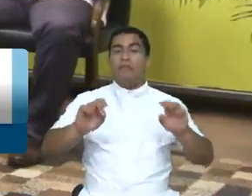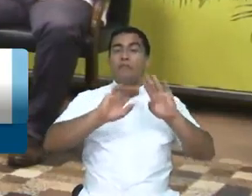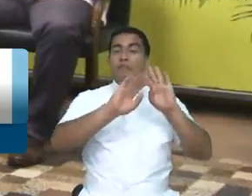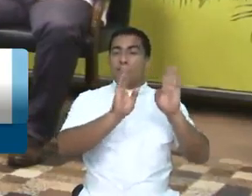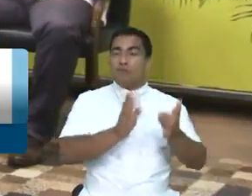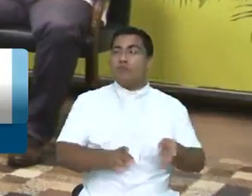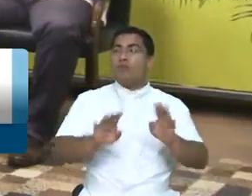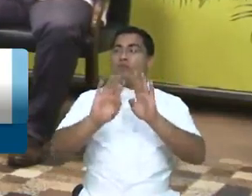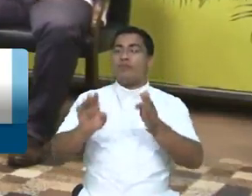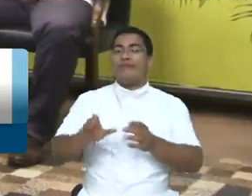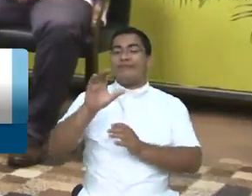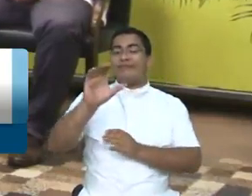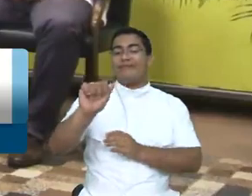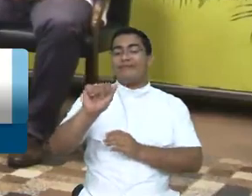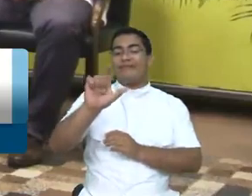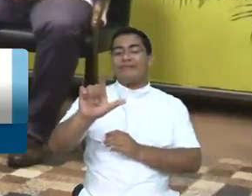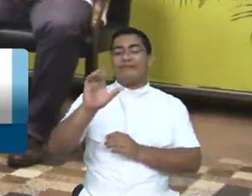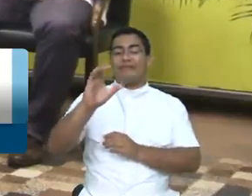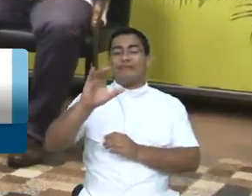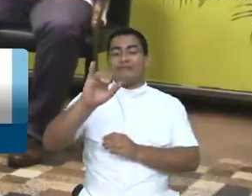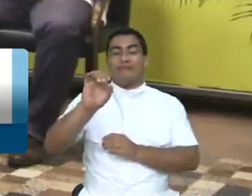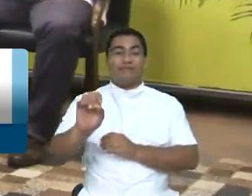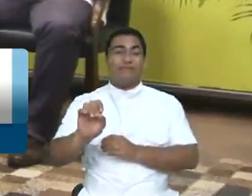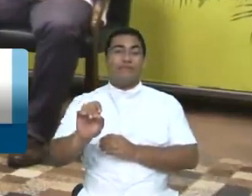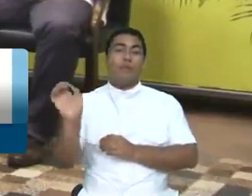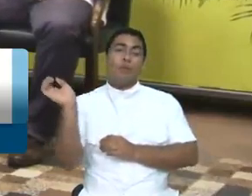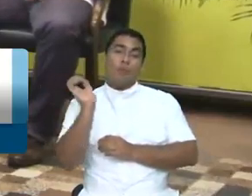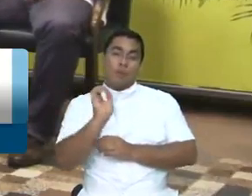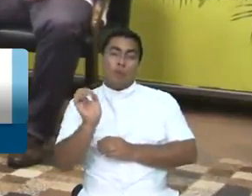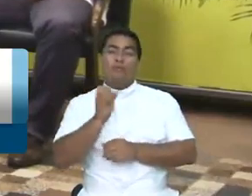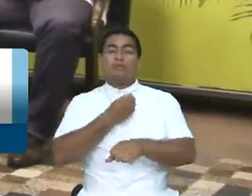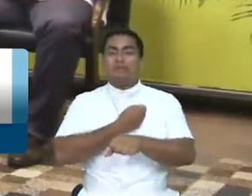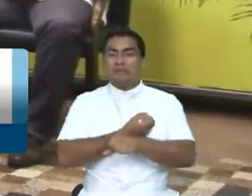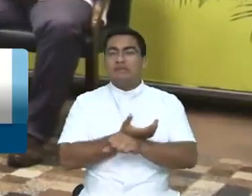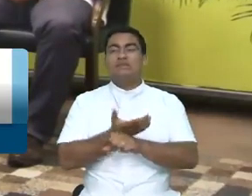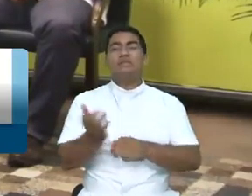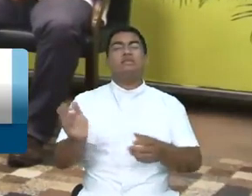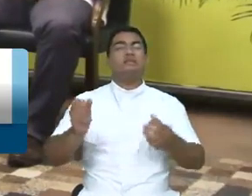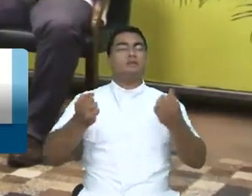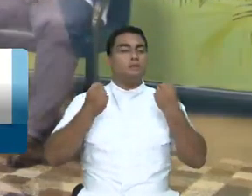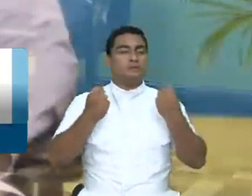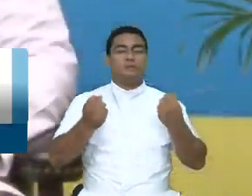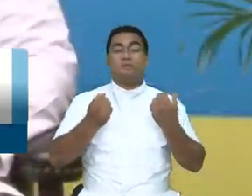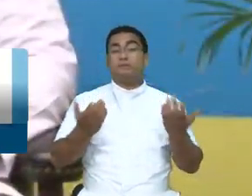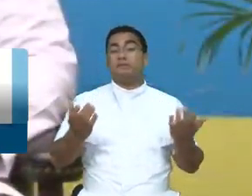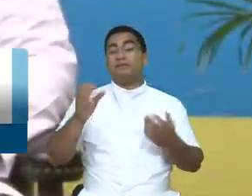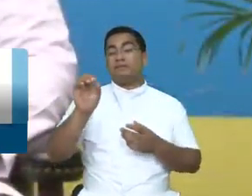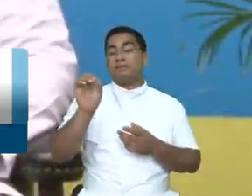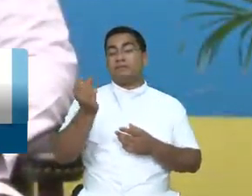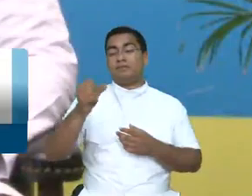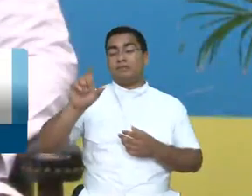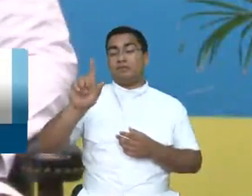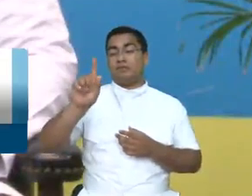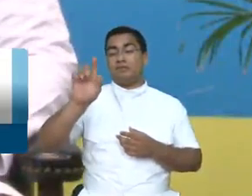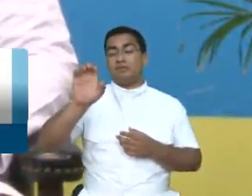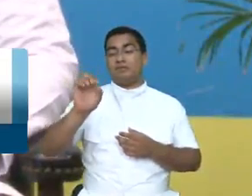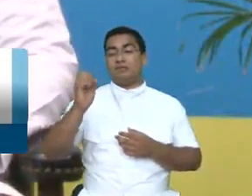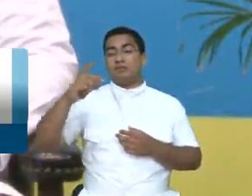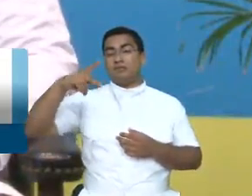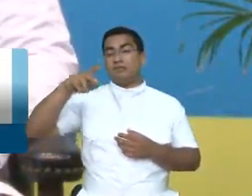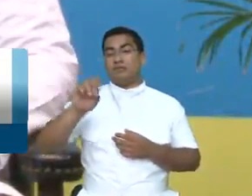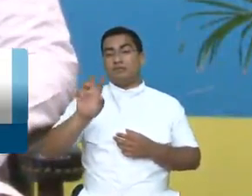mujeres calcio. Uh-huh. O que les indiquen hacer ejercicio. Pero sí, la osteoporosis está en aumento porque se